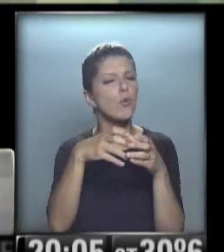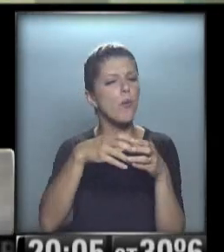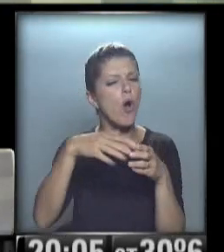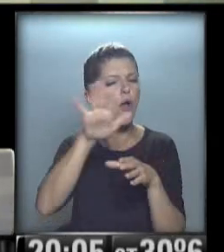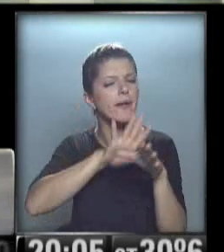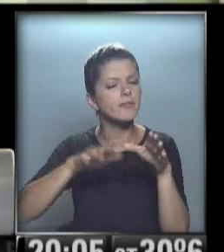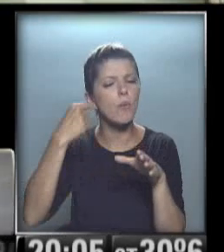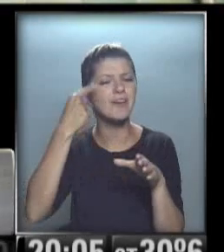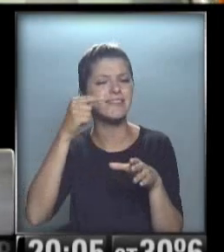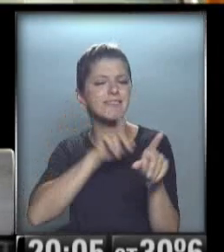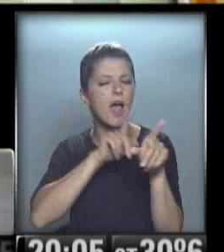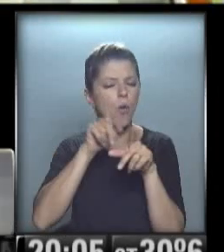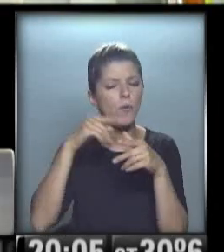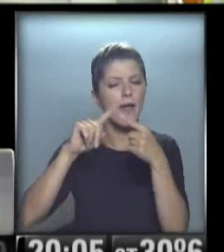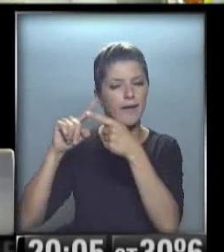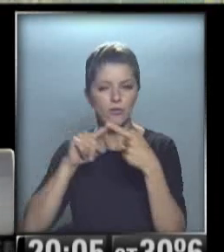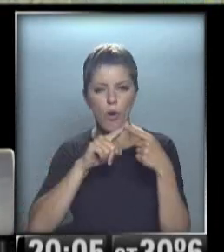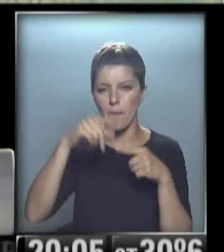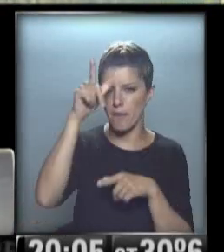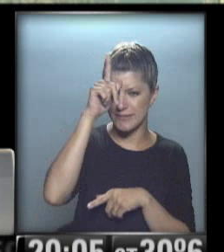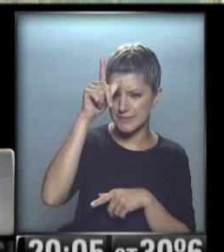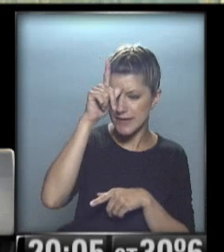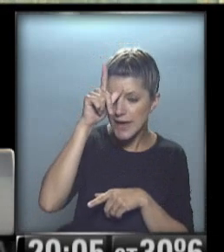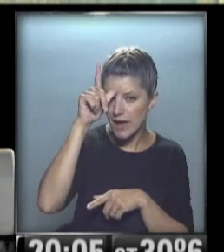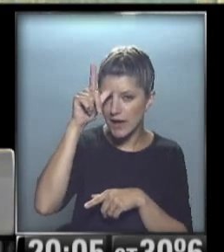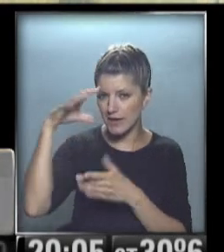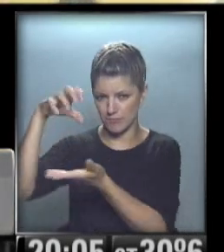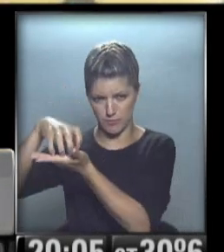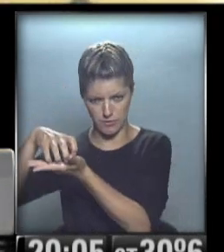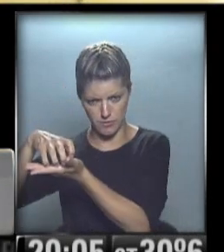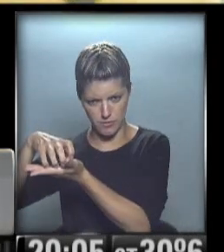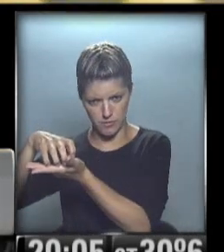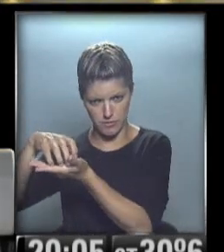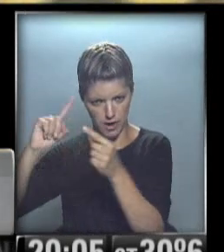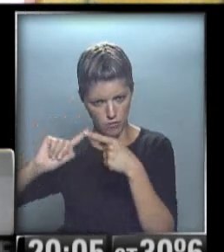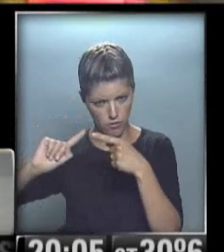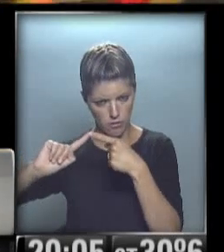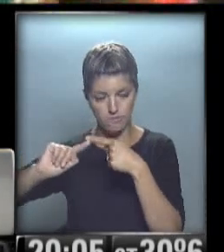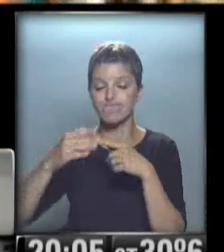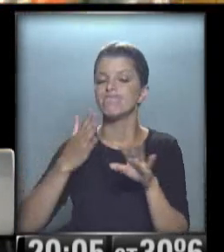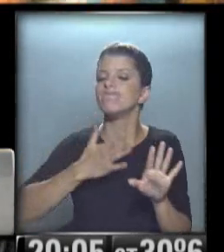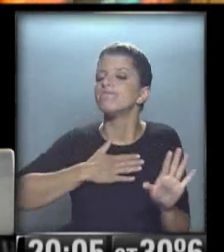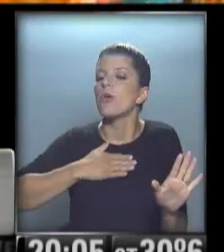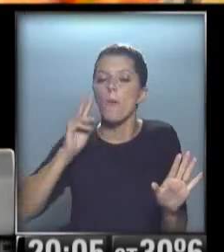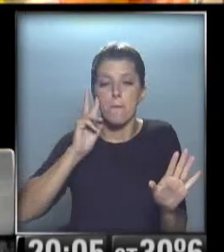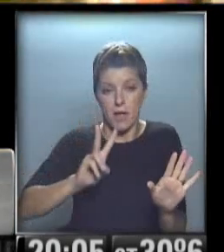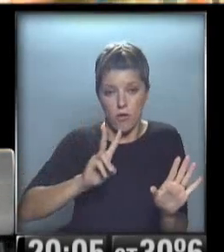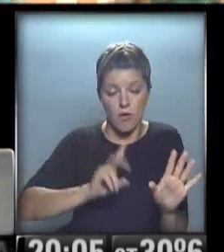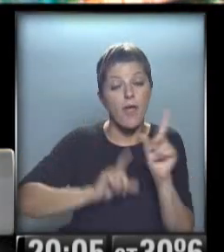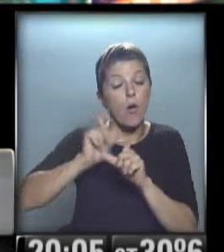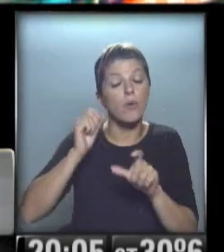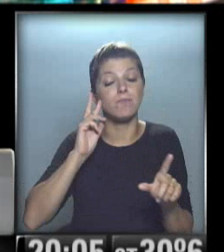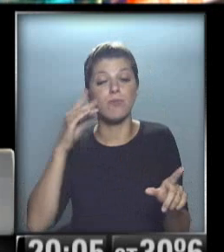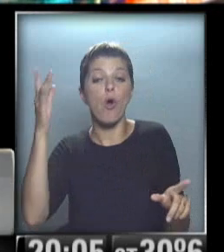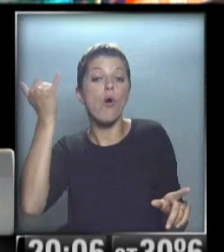una supuesta relación de connivencia con la policía y la medida de acuartelamiento? Yo veo y he tenido referencias de que al menos